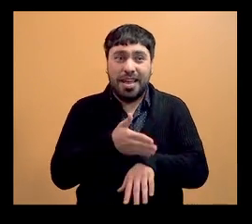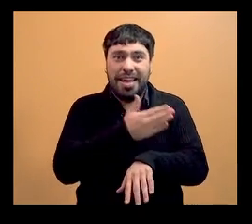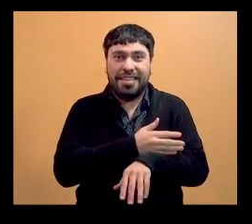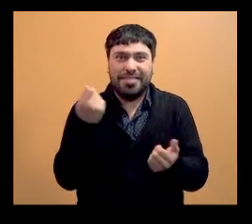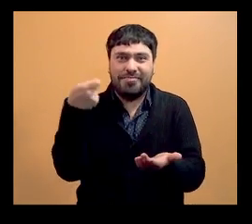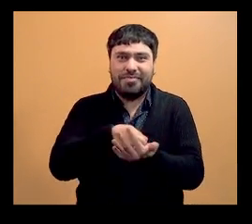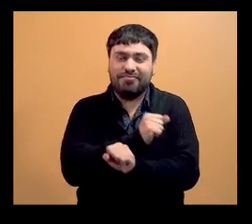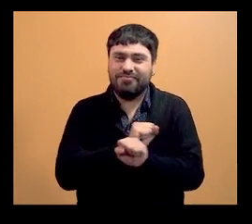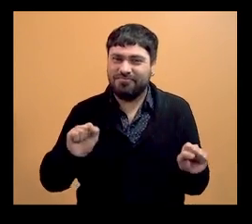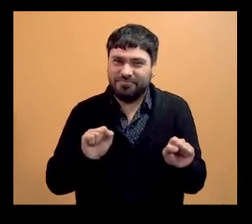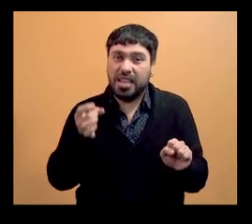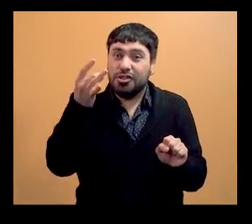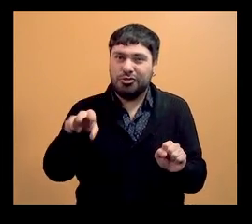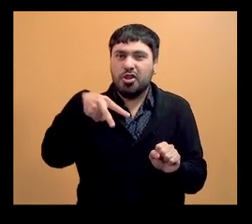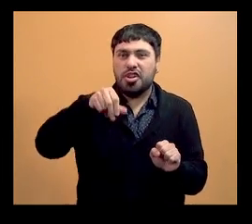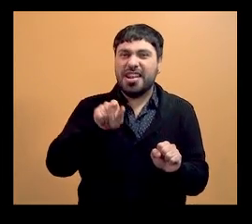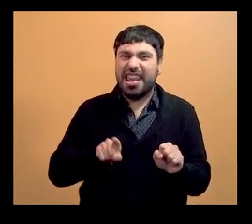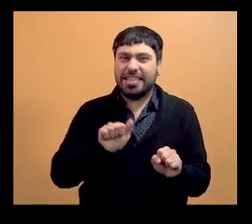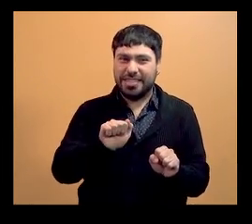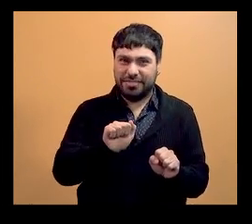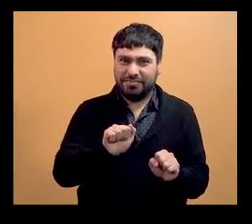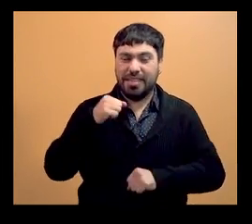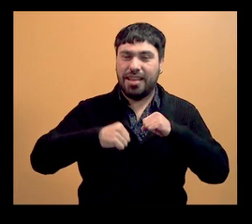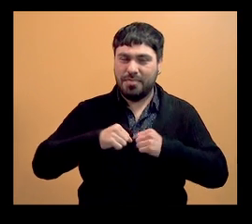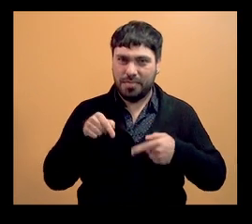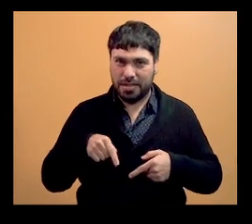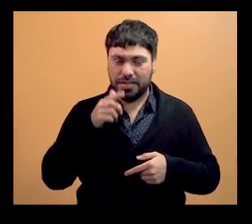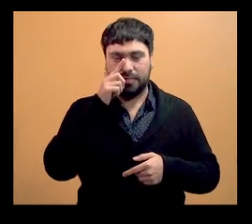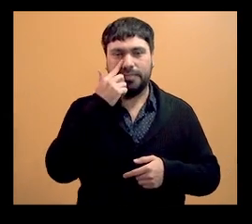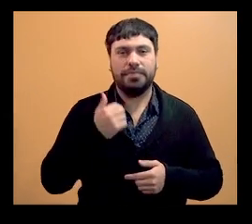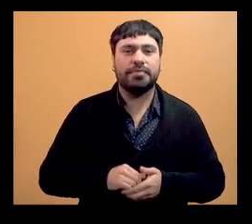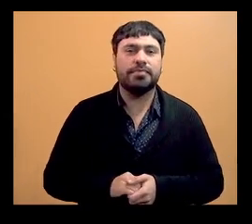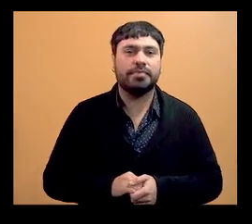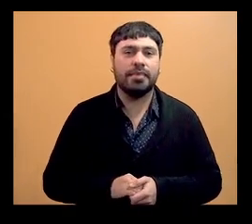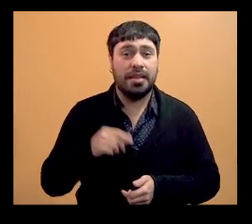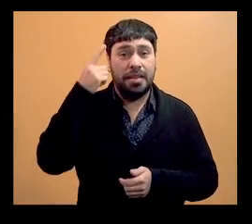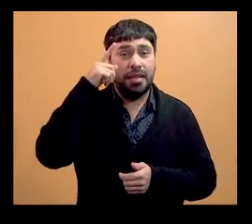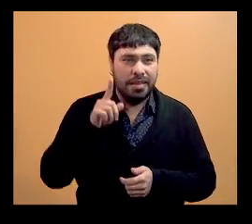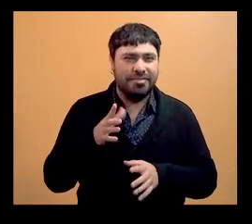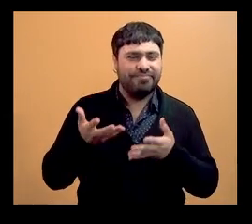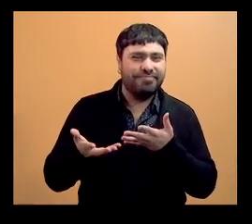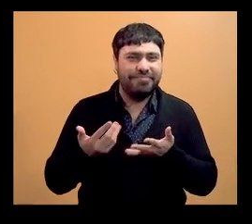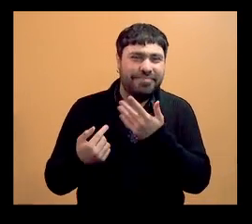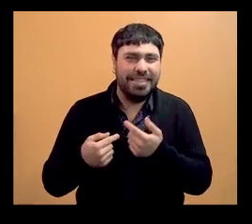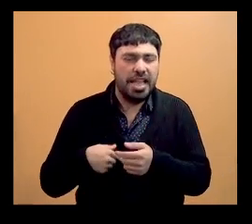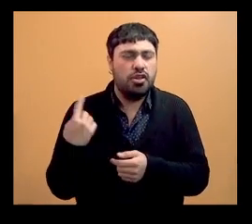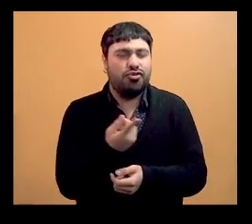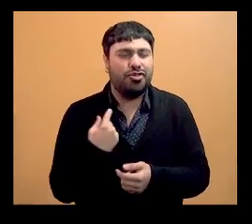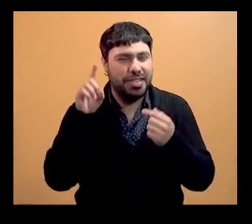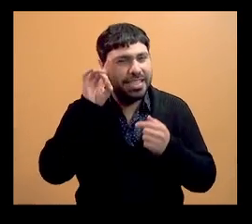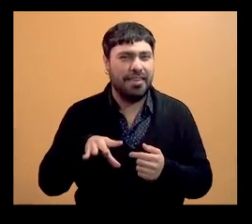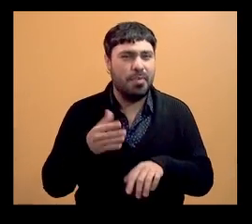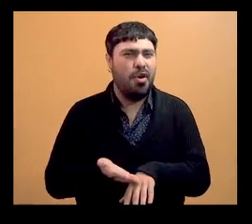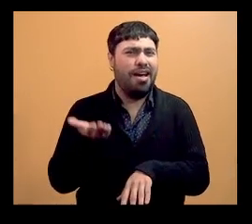tal tipo de proyectos de tal envergadura. Por supuesto, conocemos que hay razones políticas, está la Guerra Fría detrás, hay razones científicas,